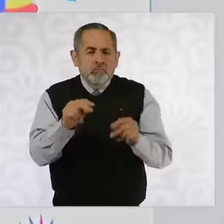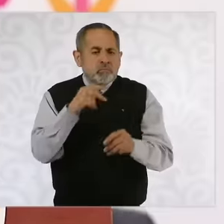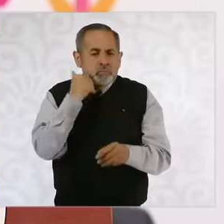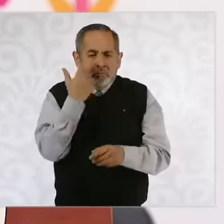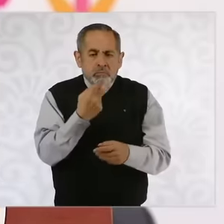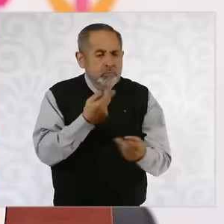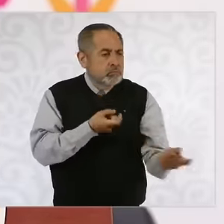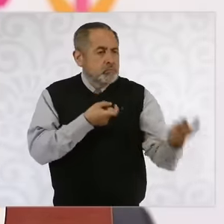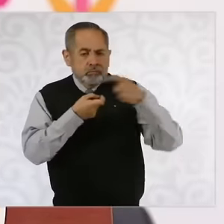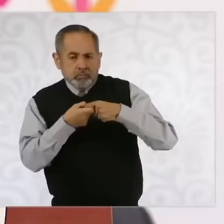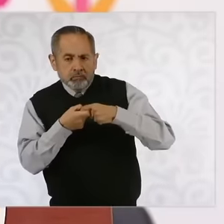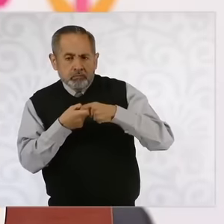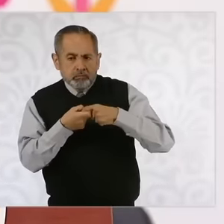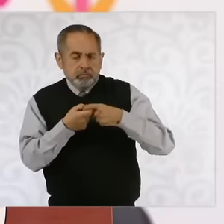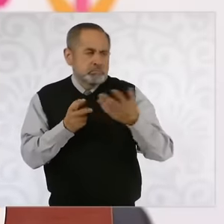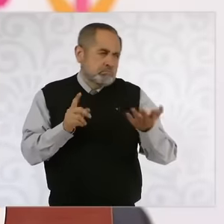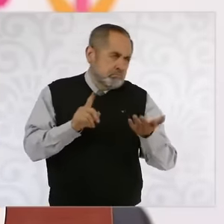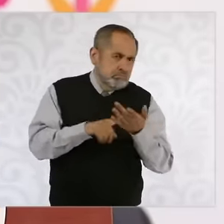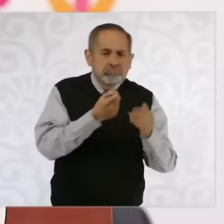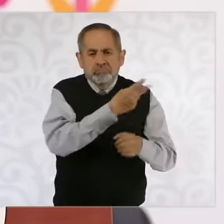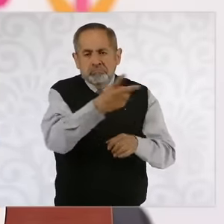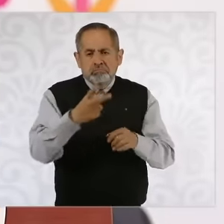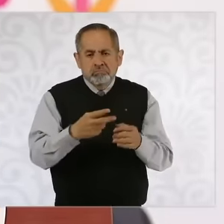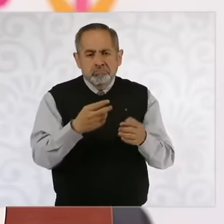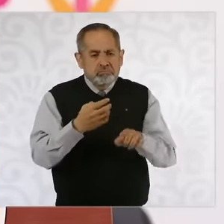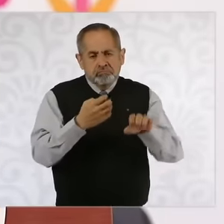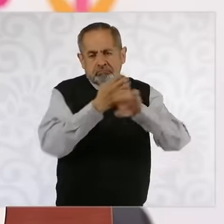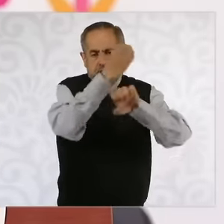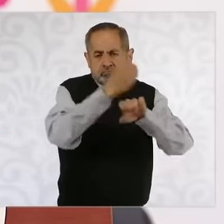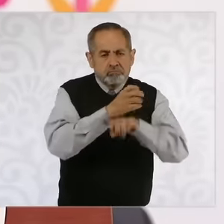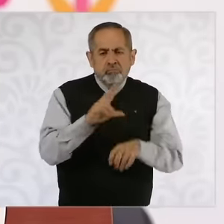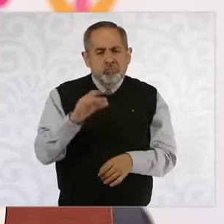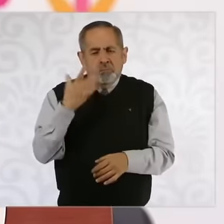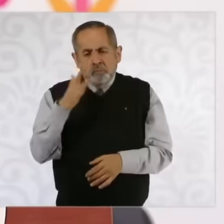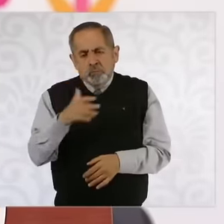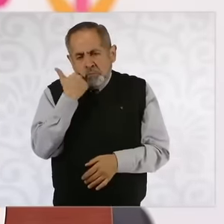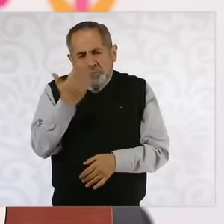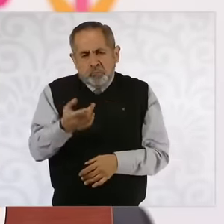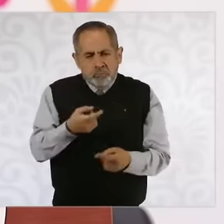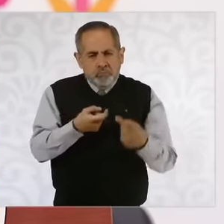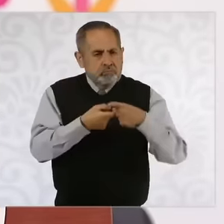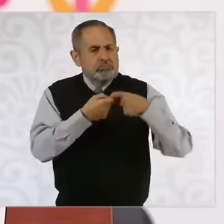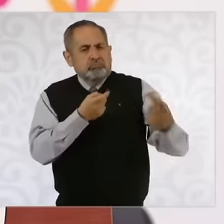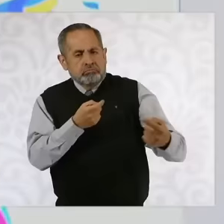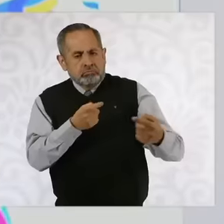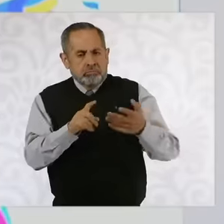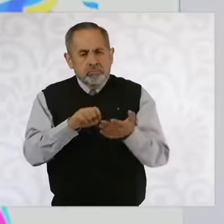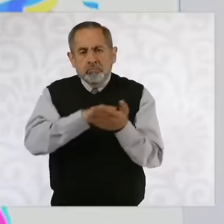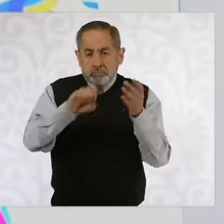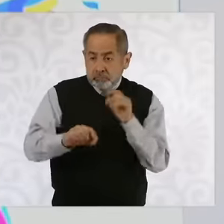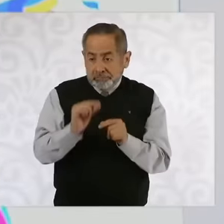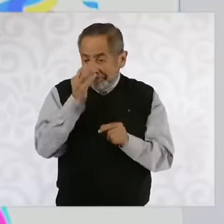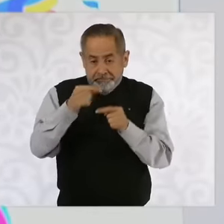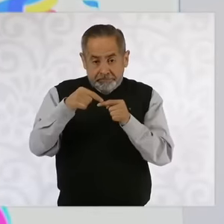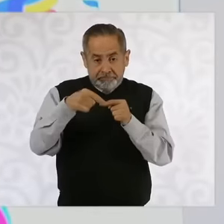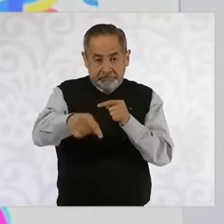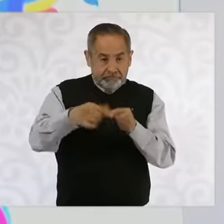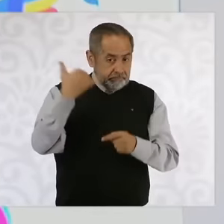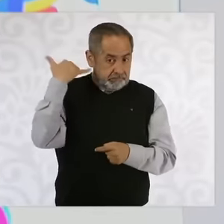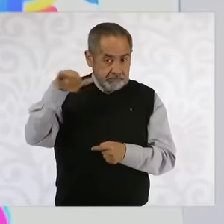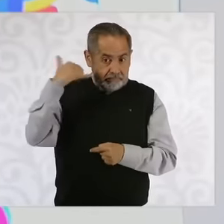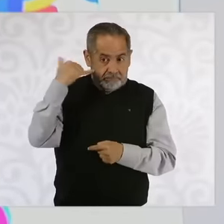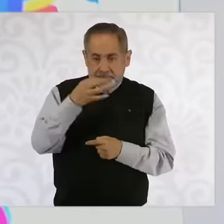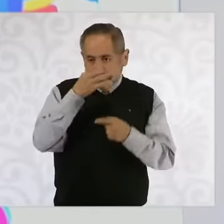son parte de ello? Pues estados que han decidido no integrarse. Son, bueno, Yucatán ahora se va a